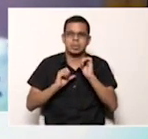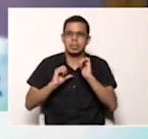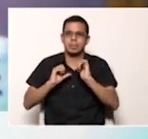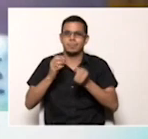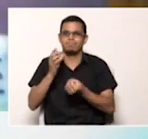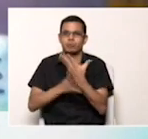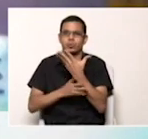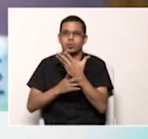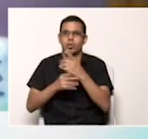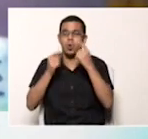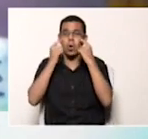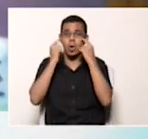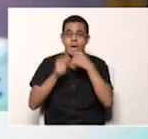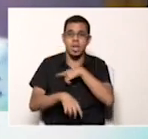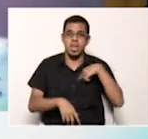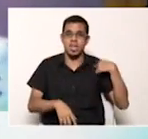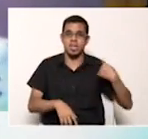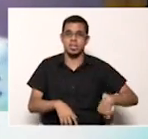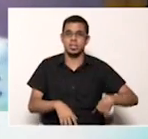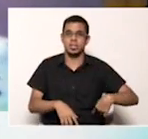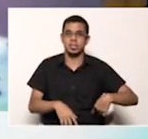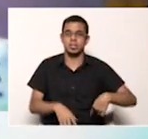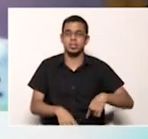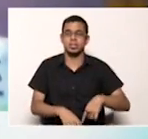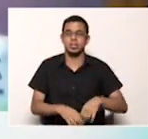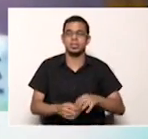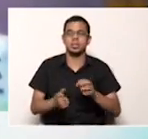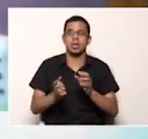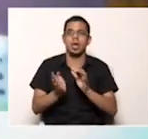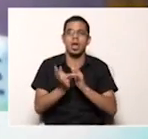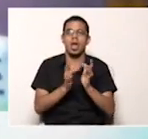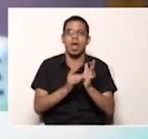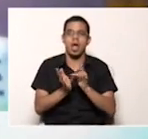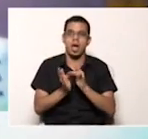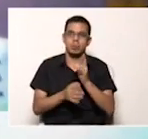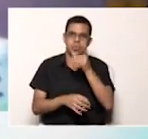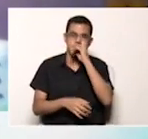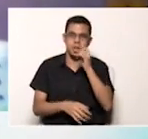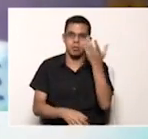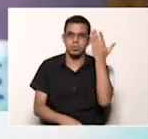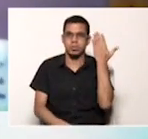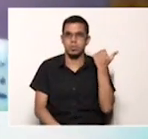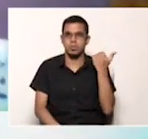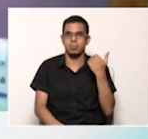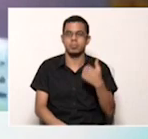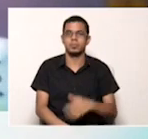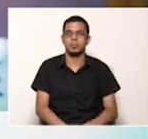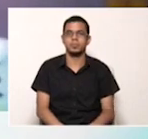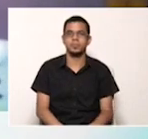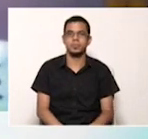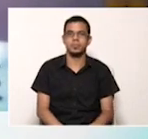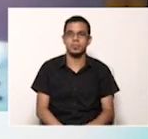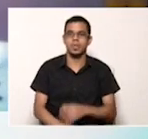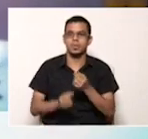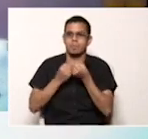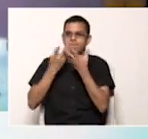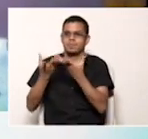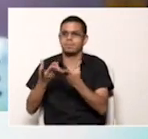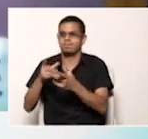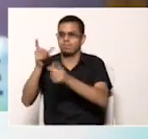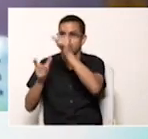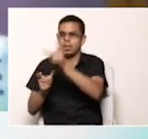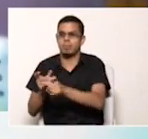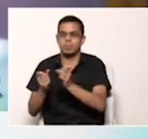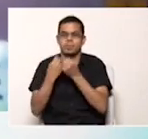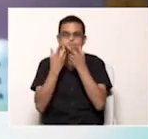el 17 de noviembre del 2019. Su propagación se da directamente de persona a persona. Debido a esto, hoy